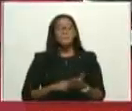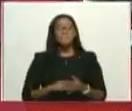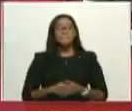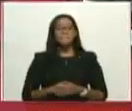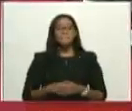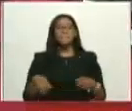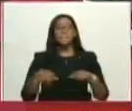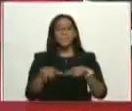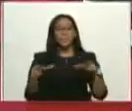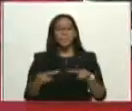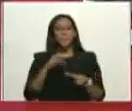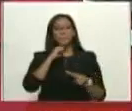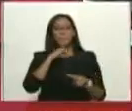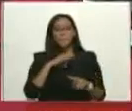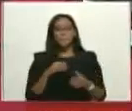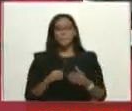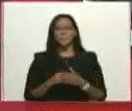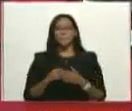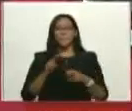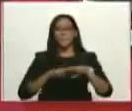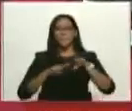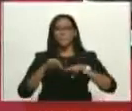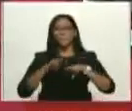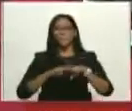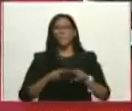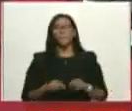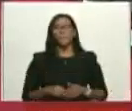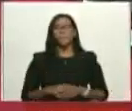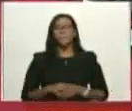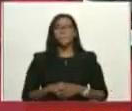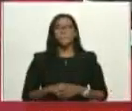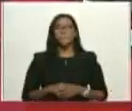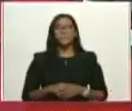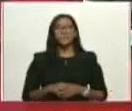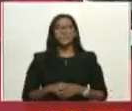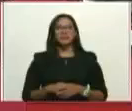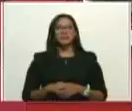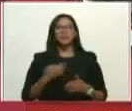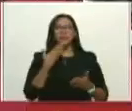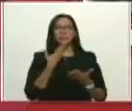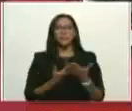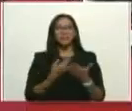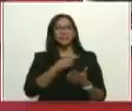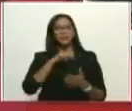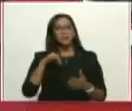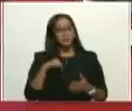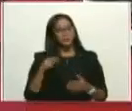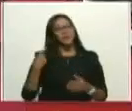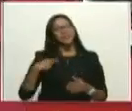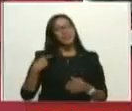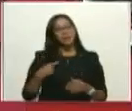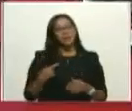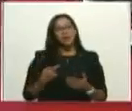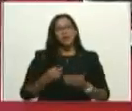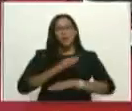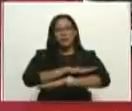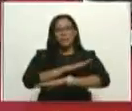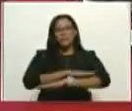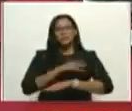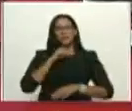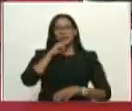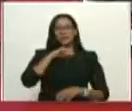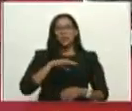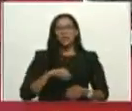que en la historia se van concatenando, se van uniendo. Y que nos deben permitir a nosotros tener una posición histórica